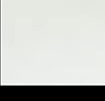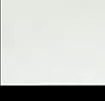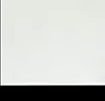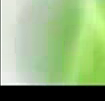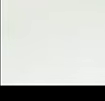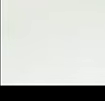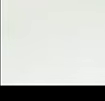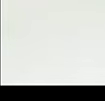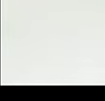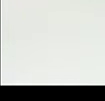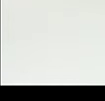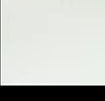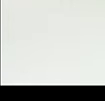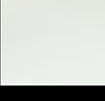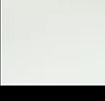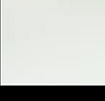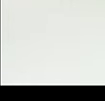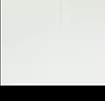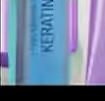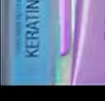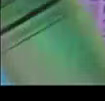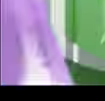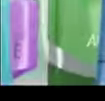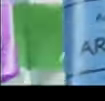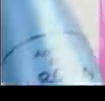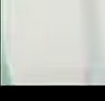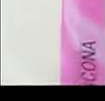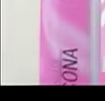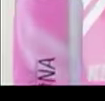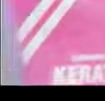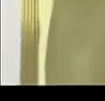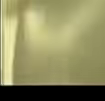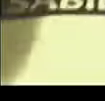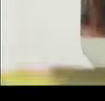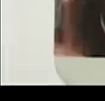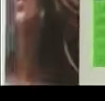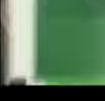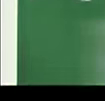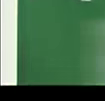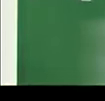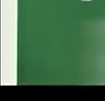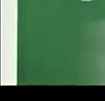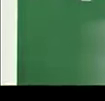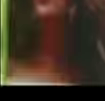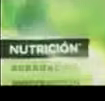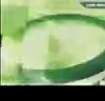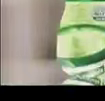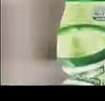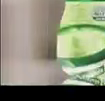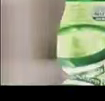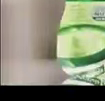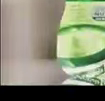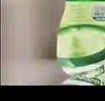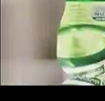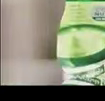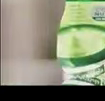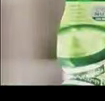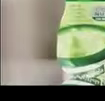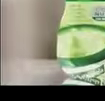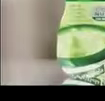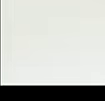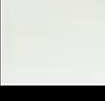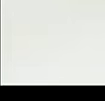Ecuador, Nutrivela 10. Dile adiós a los tratamientos costosos. Nutrivela 10, por fin un tratamiento al alcance